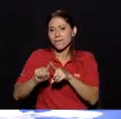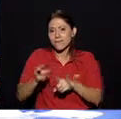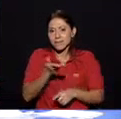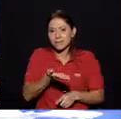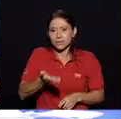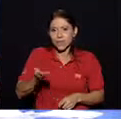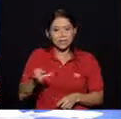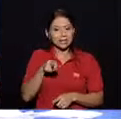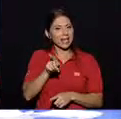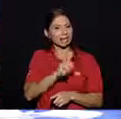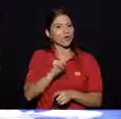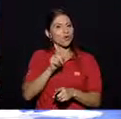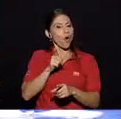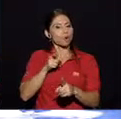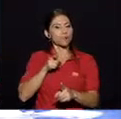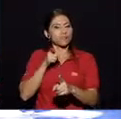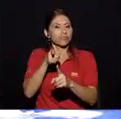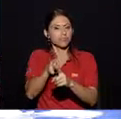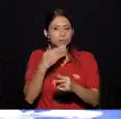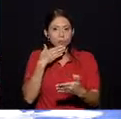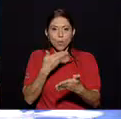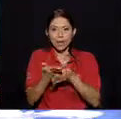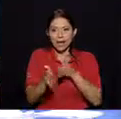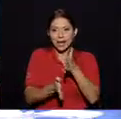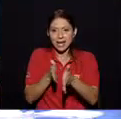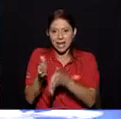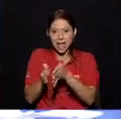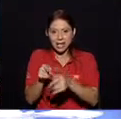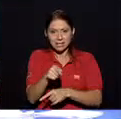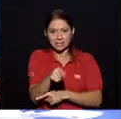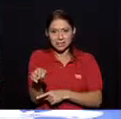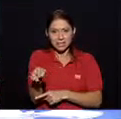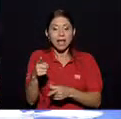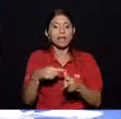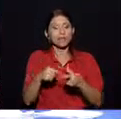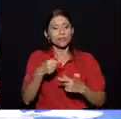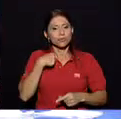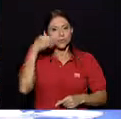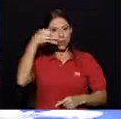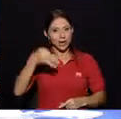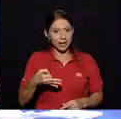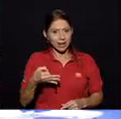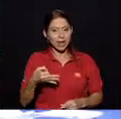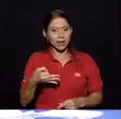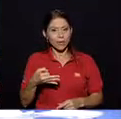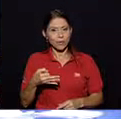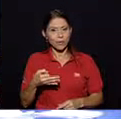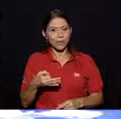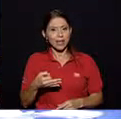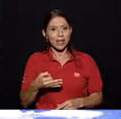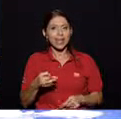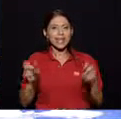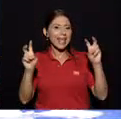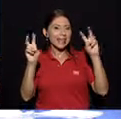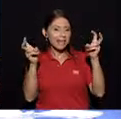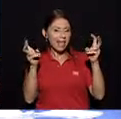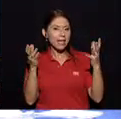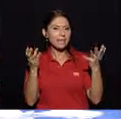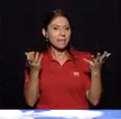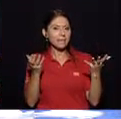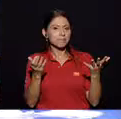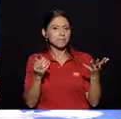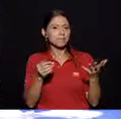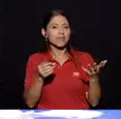tema pasa porque si hay una situación, denúnciela y por favor denúnciela, ¿verdad? Pero y nosotros tenemos